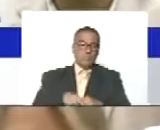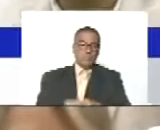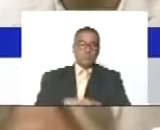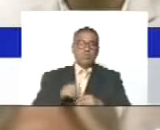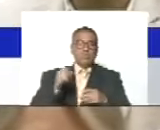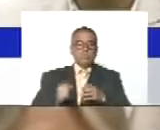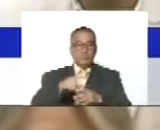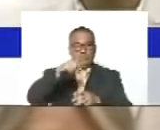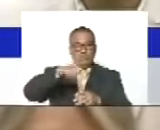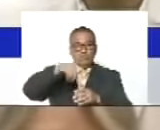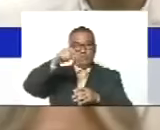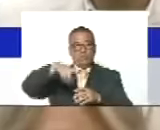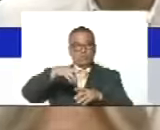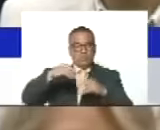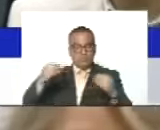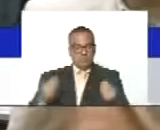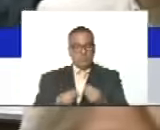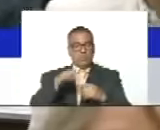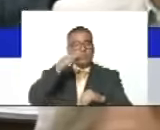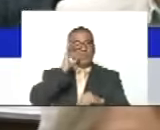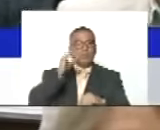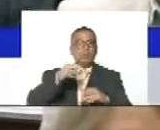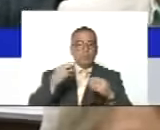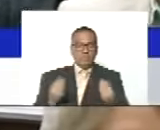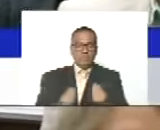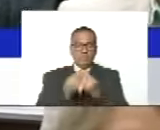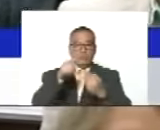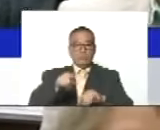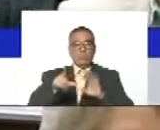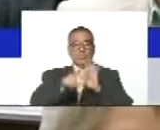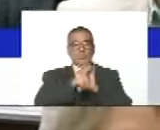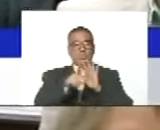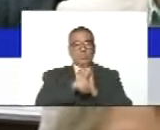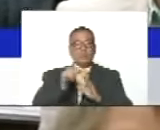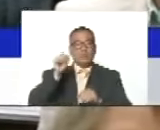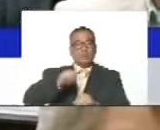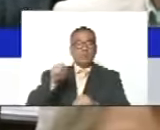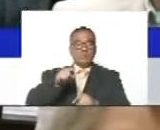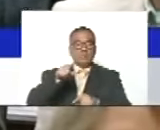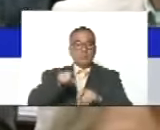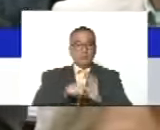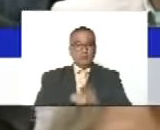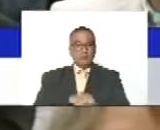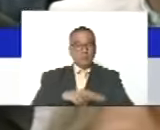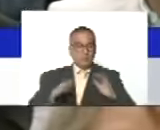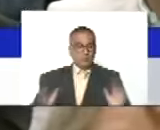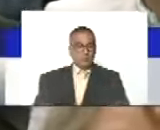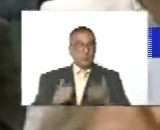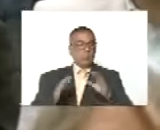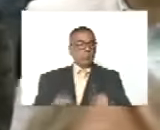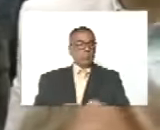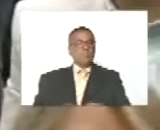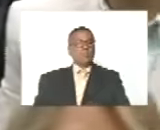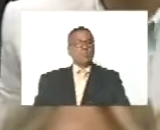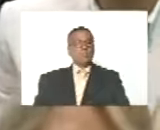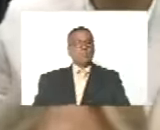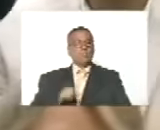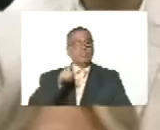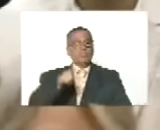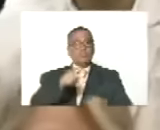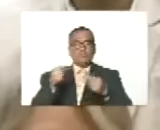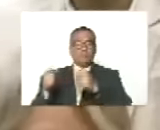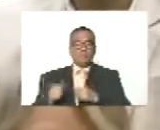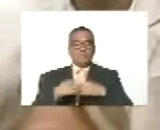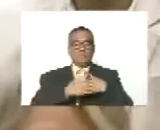la semilla del café, acompañaremos esta ley. Si se trata de estimular una